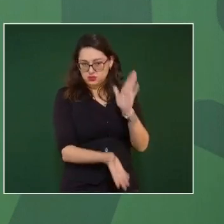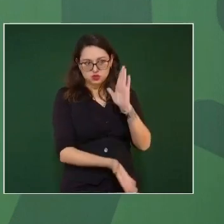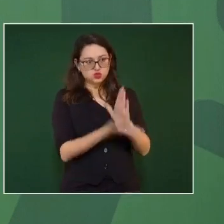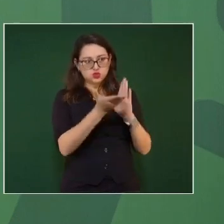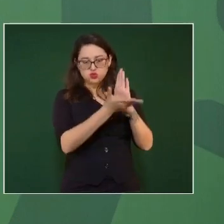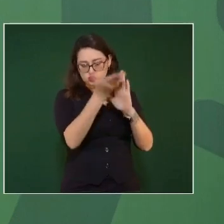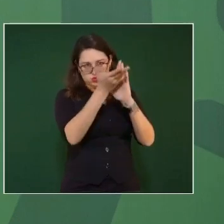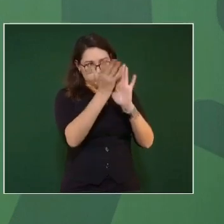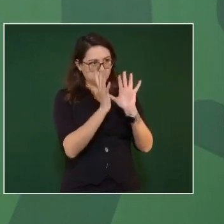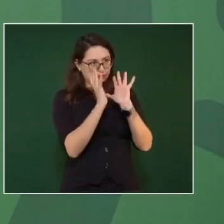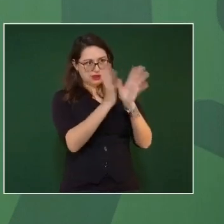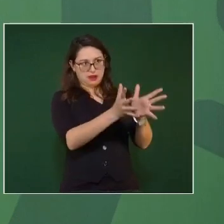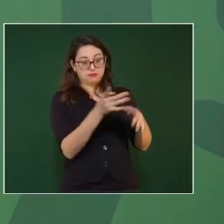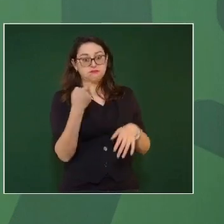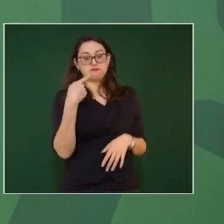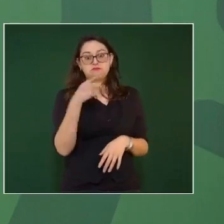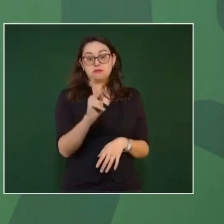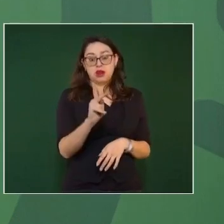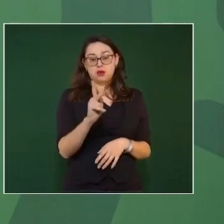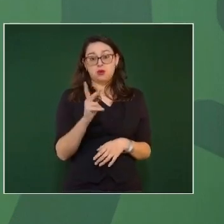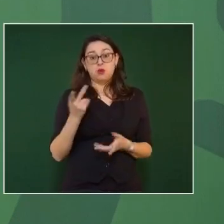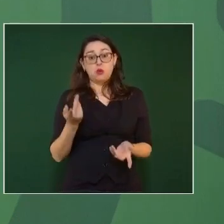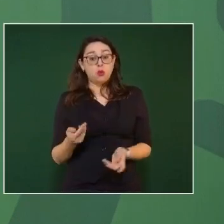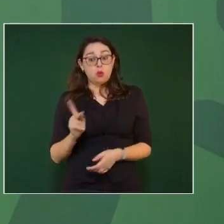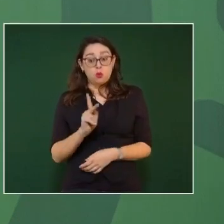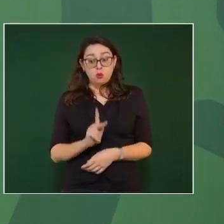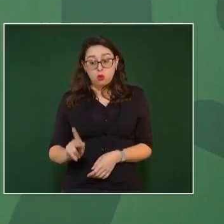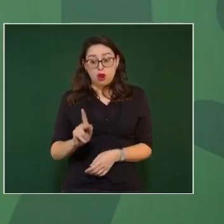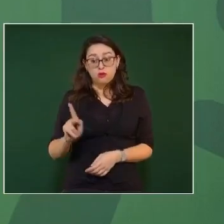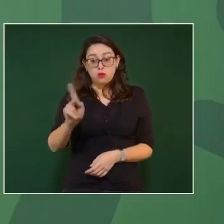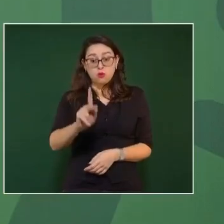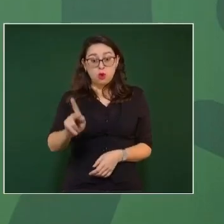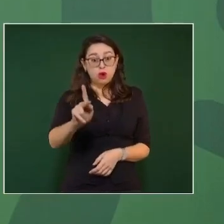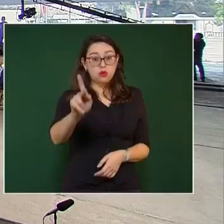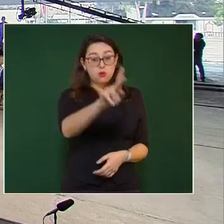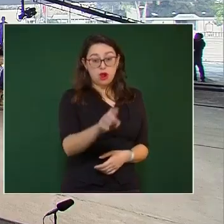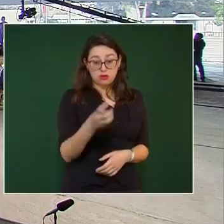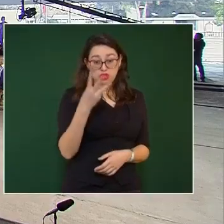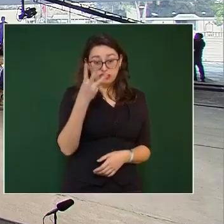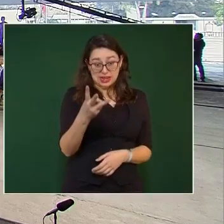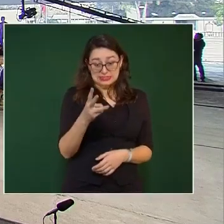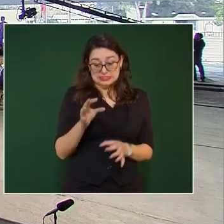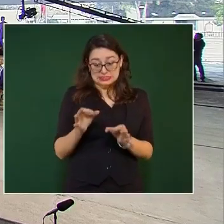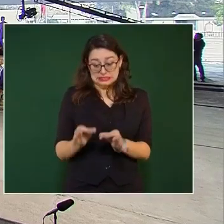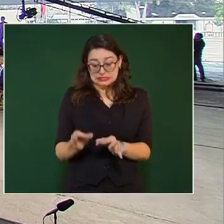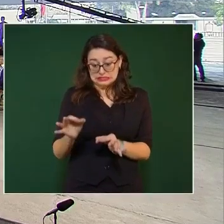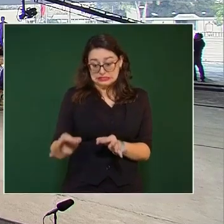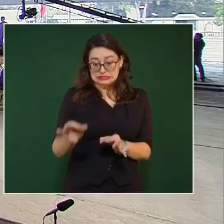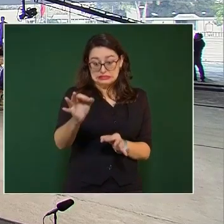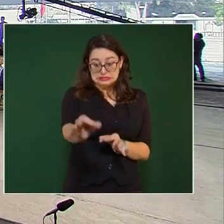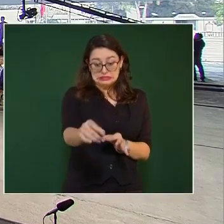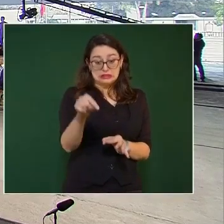había oposición de los pueblos porque se iban a inundar 3 pueblos,